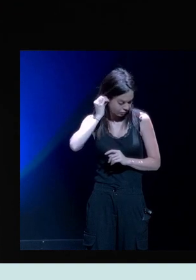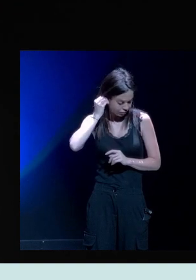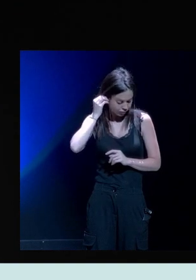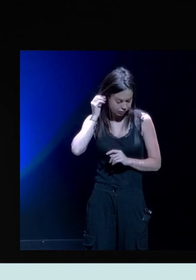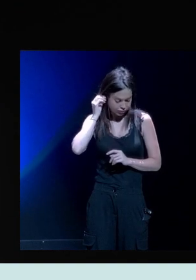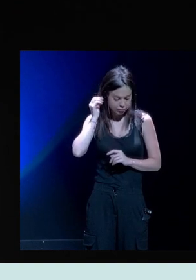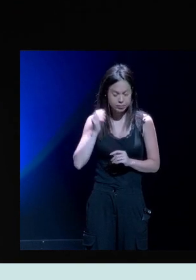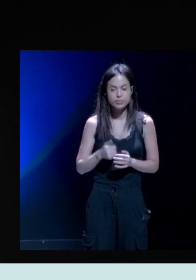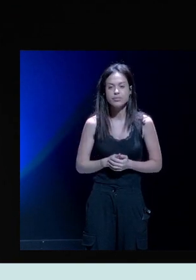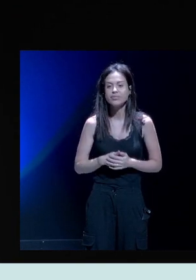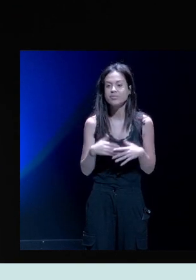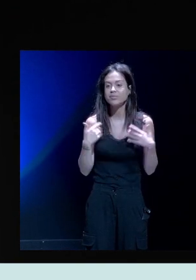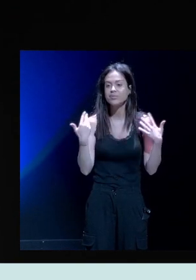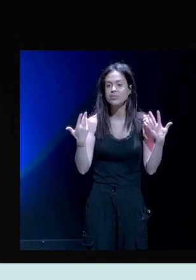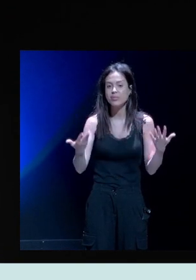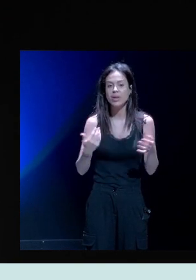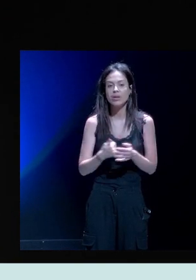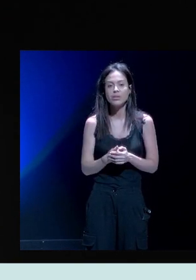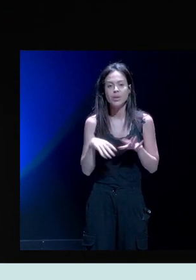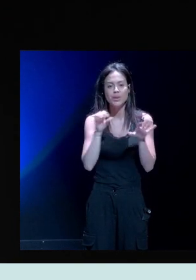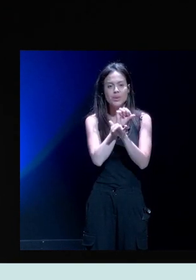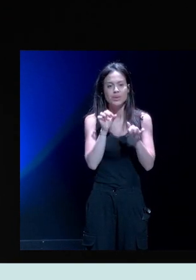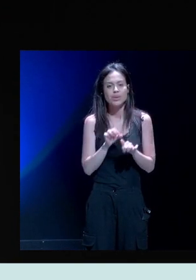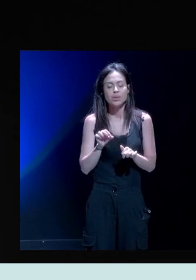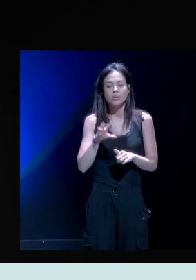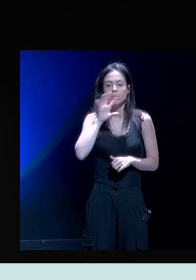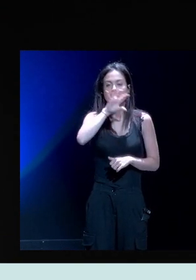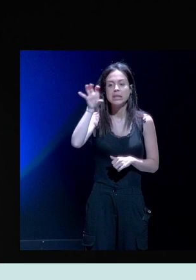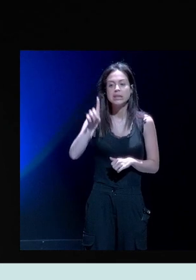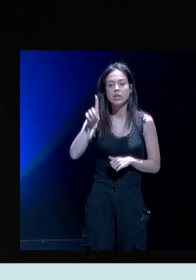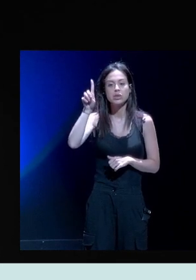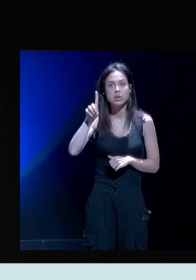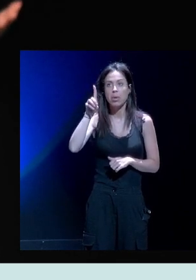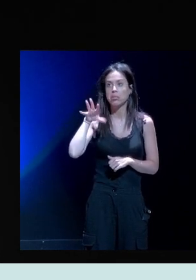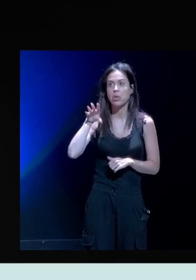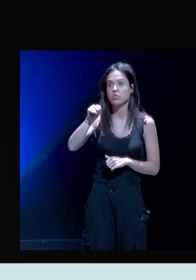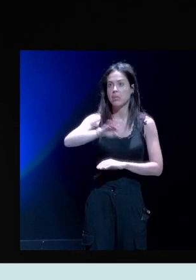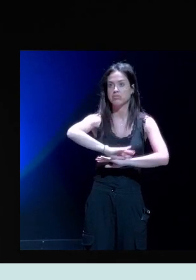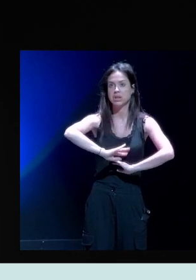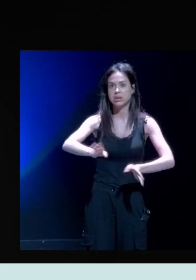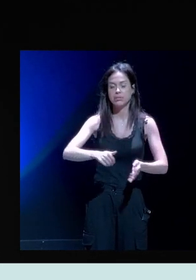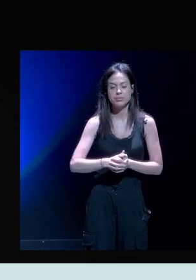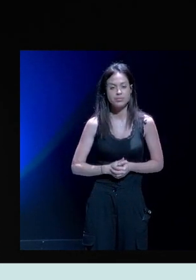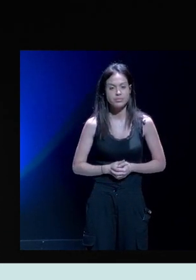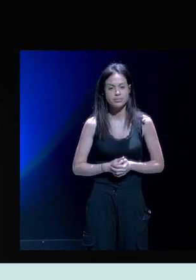decir totalmente, bueno, pues vamos a utilizar el modelo de los países del norte y ya está. Ellos